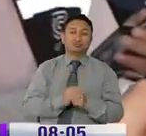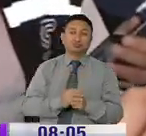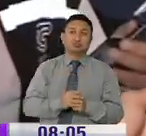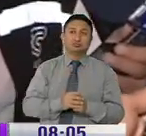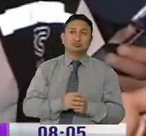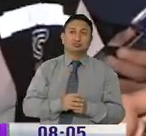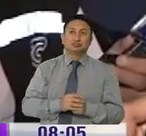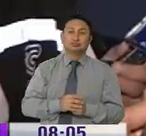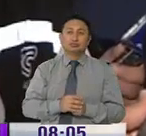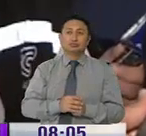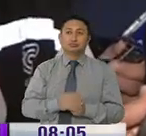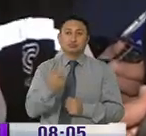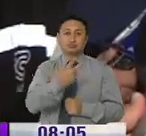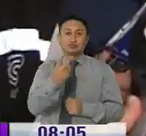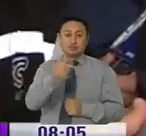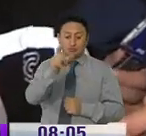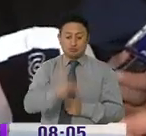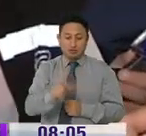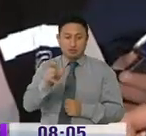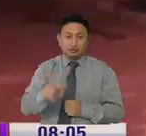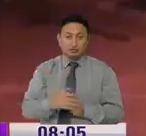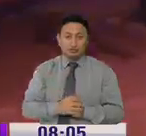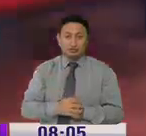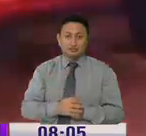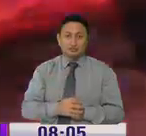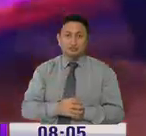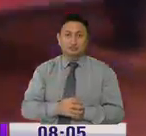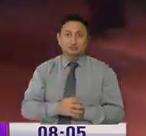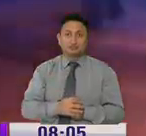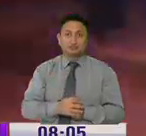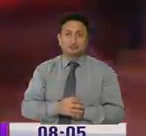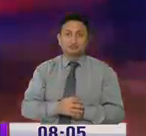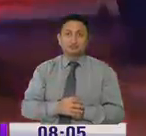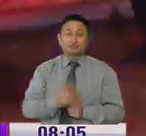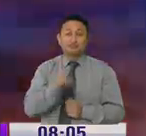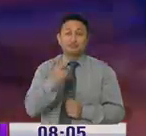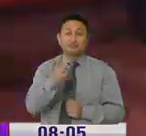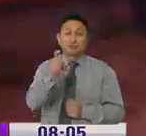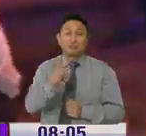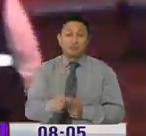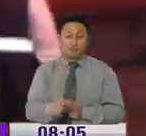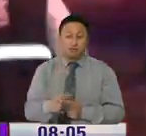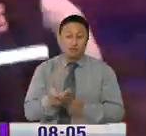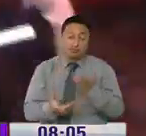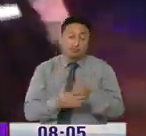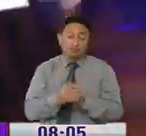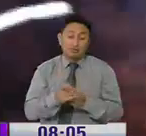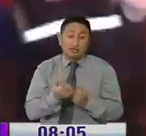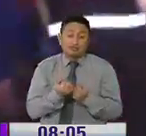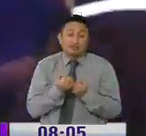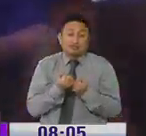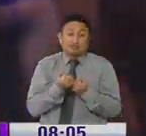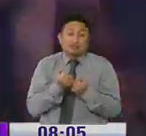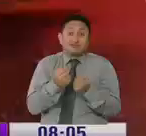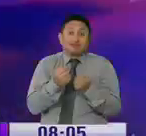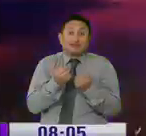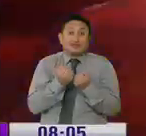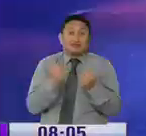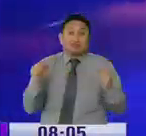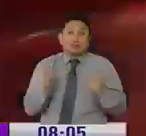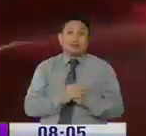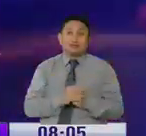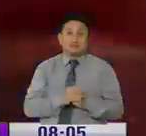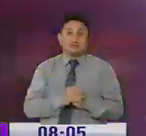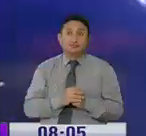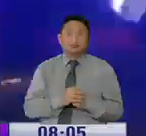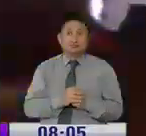el cadáver y el señor que se fue. La segunda persona que al parecer se salvó de ser ejecutada permanece